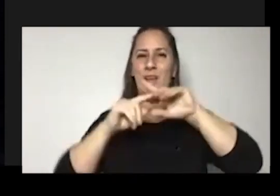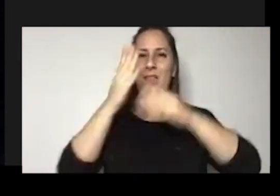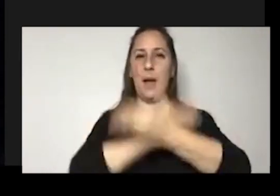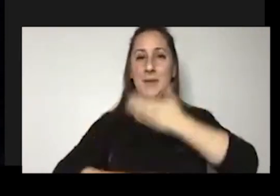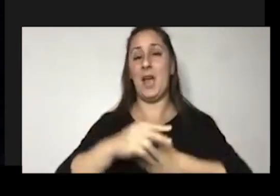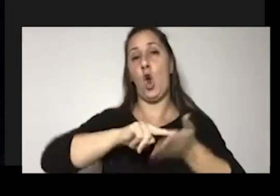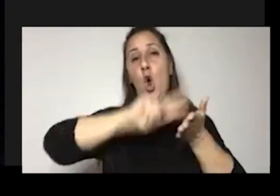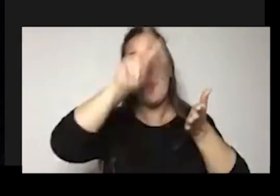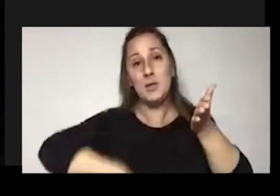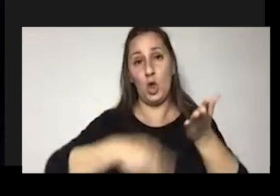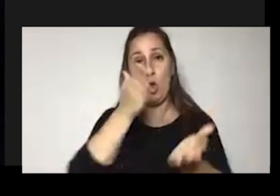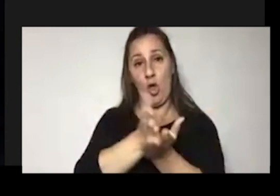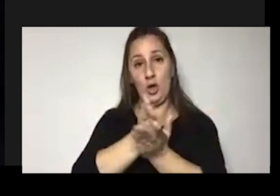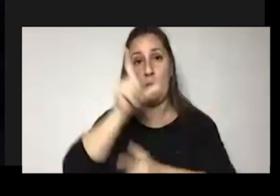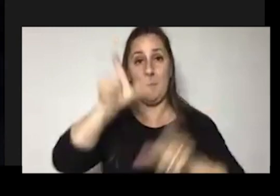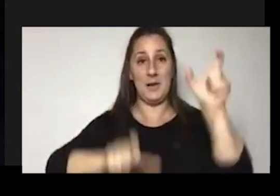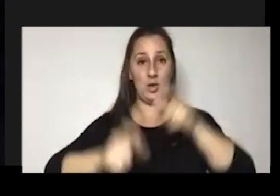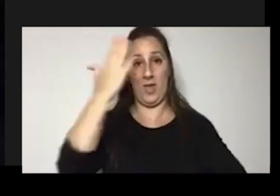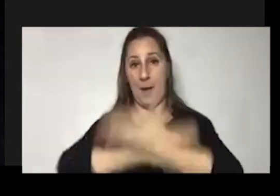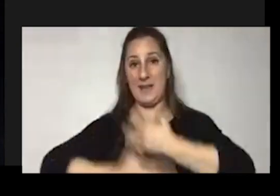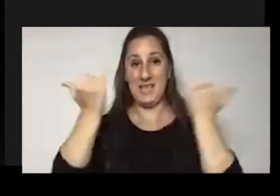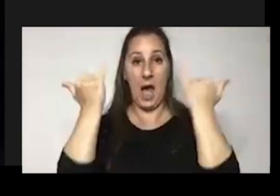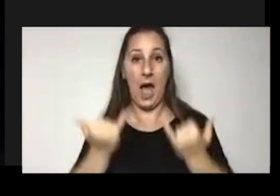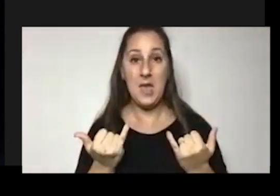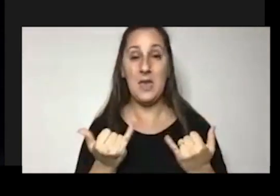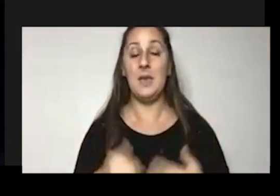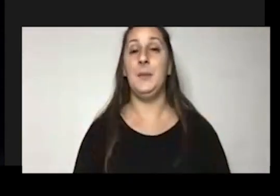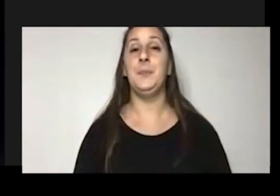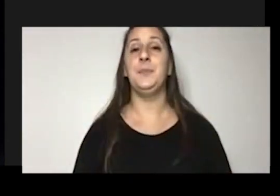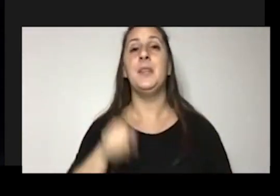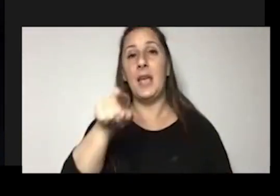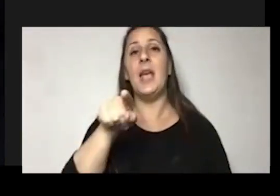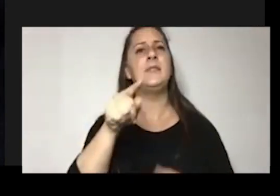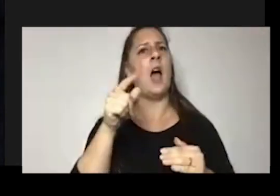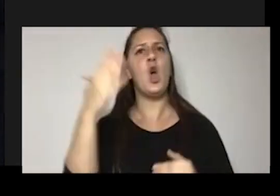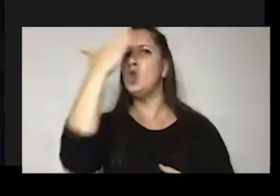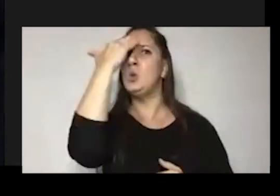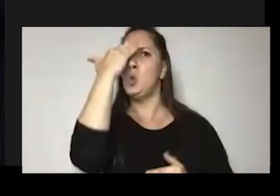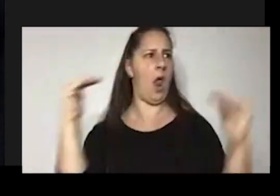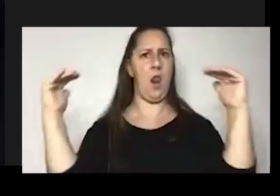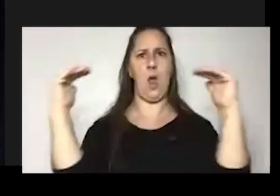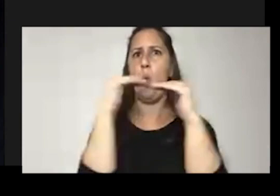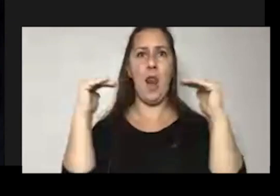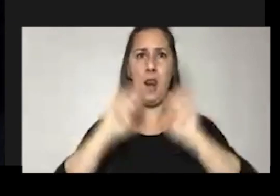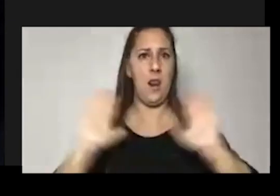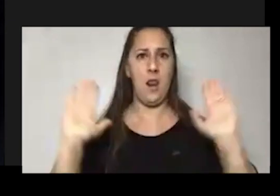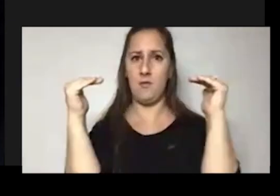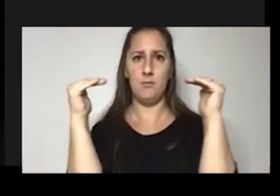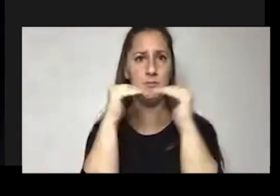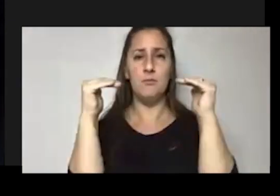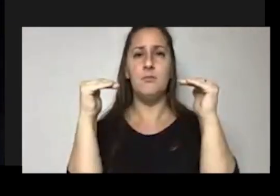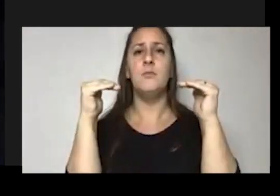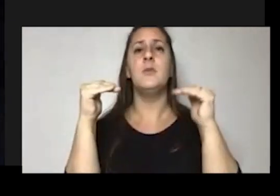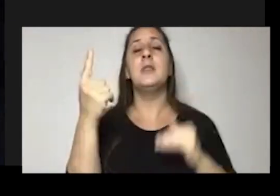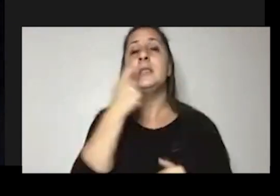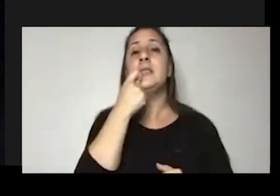Derechos de las Personas con Discapacidad, que tiene rango constitucional y que, si se quiere, funciona